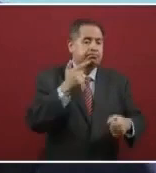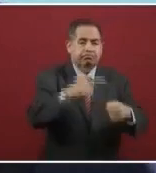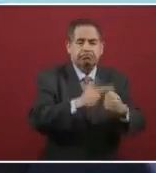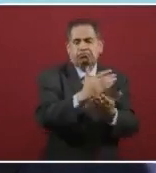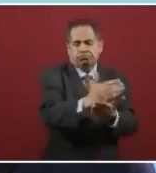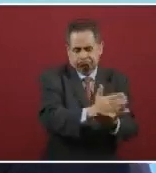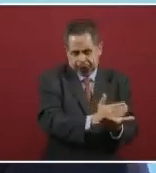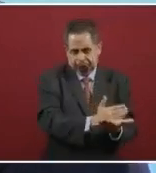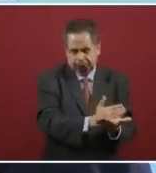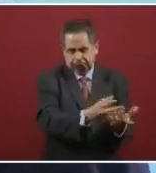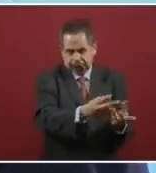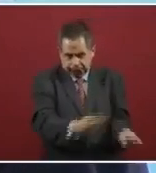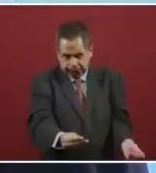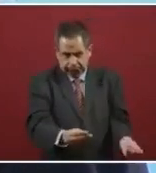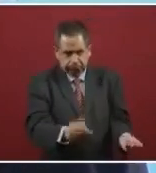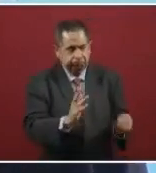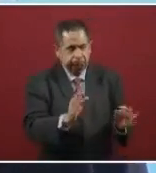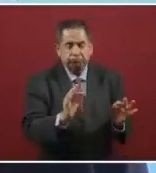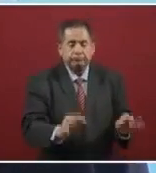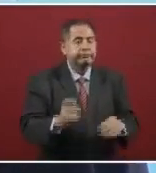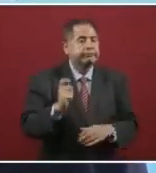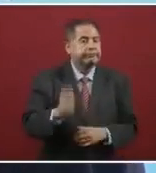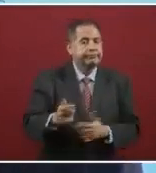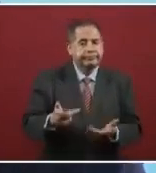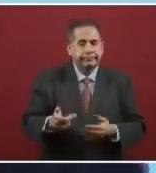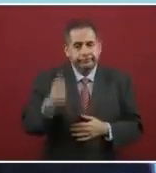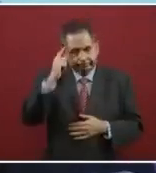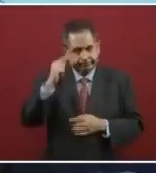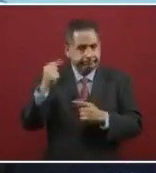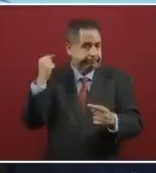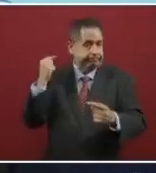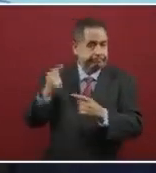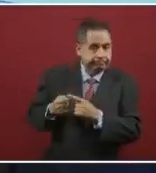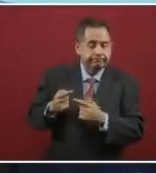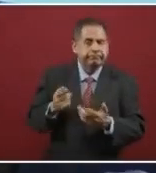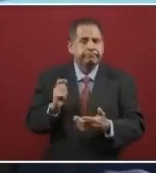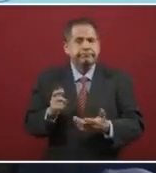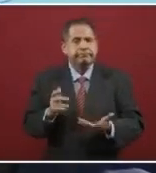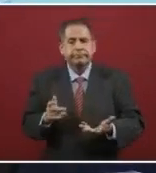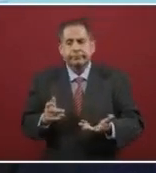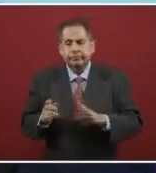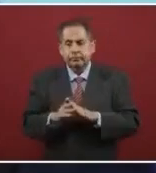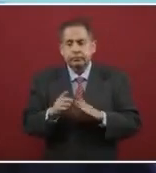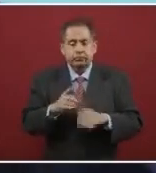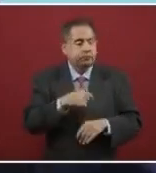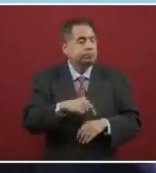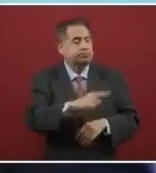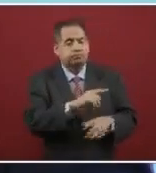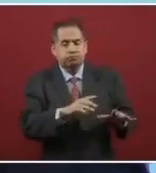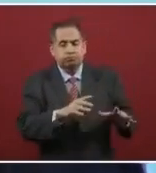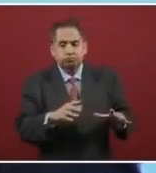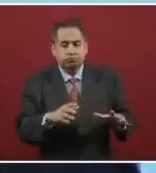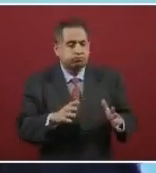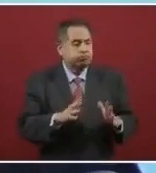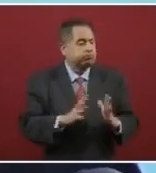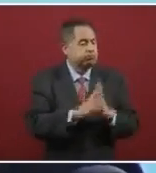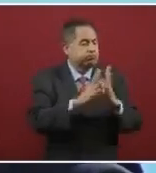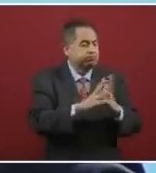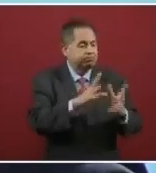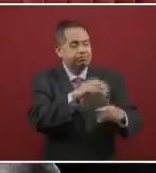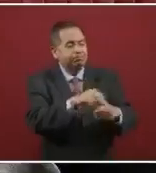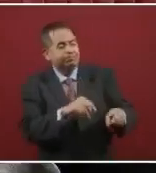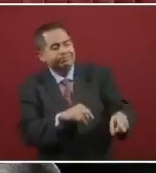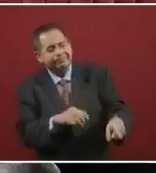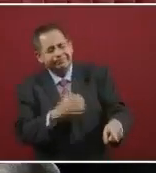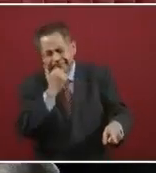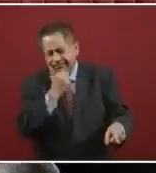todo tomando en cuenta que lo que ha llevado a nuestros hermanos y hermanas a participar en estas actividades en